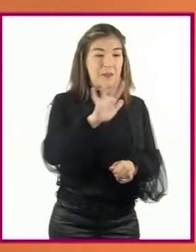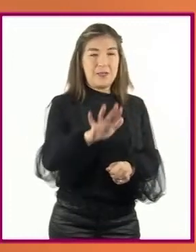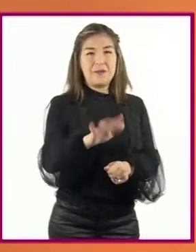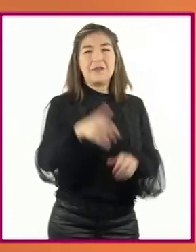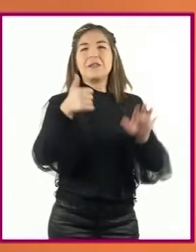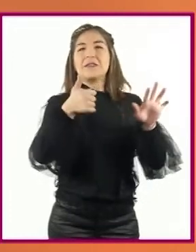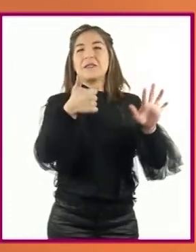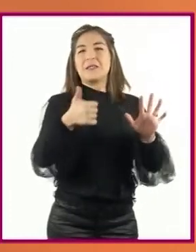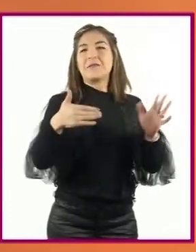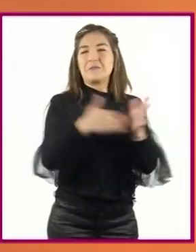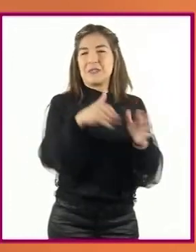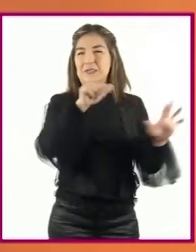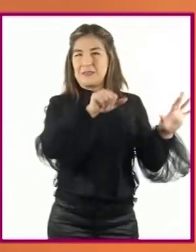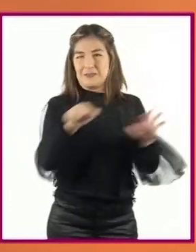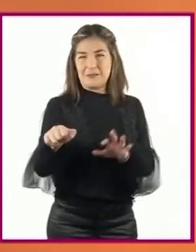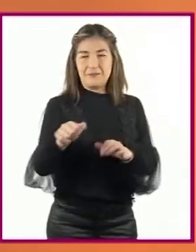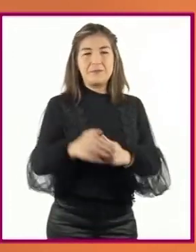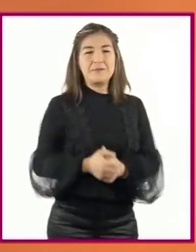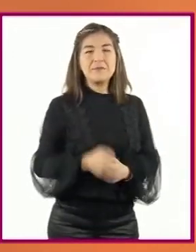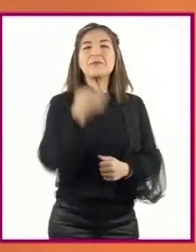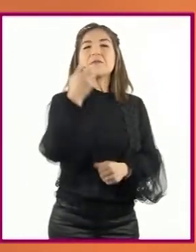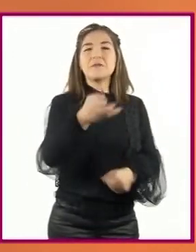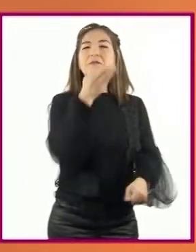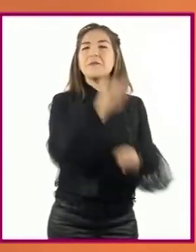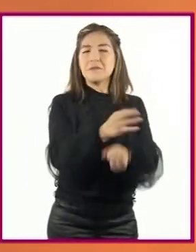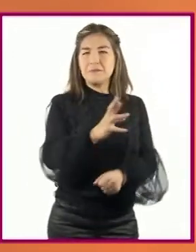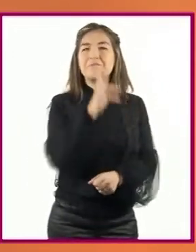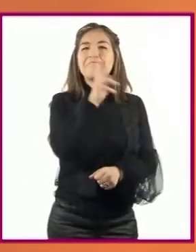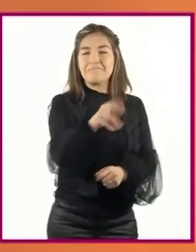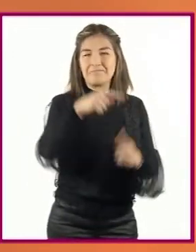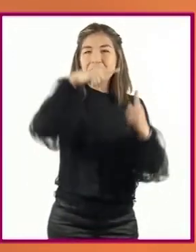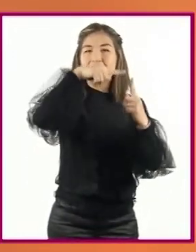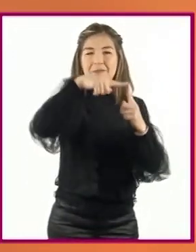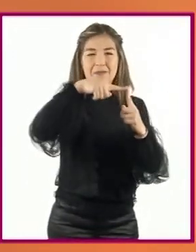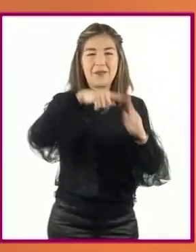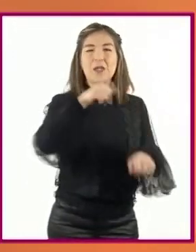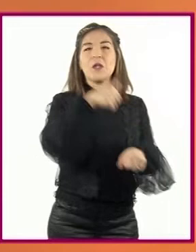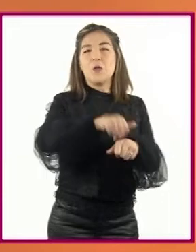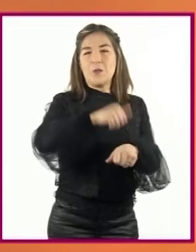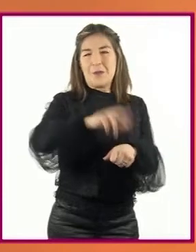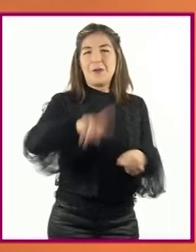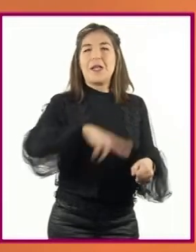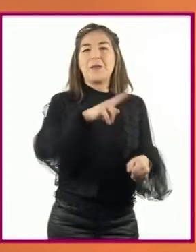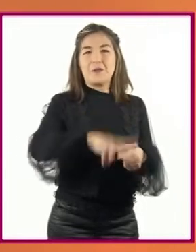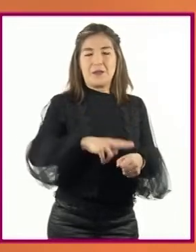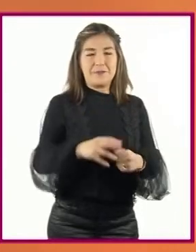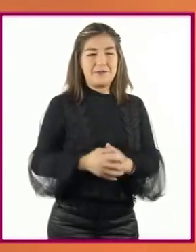y 6.600, por lo que se puede resolver la división de números naturales.